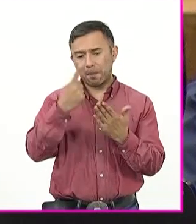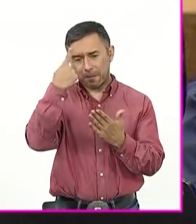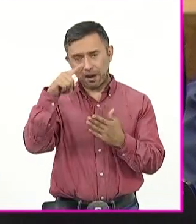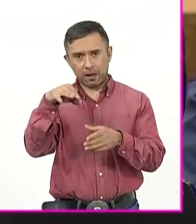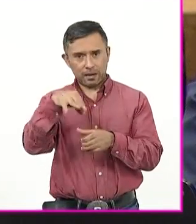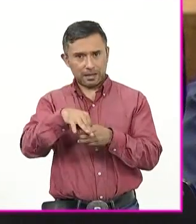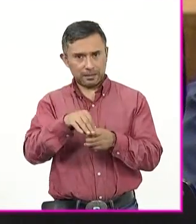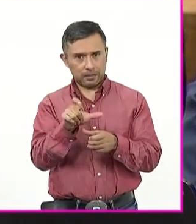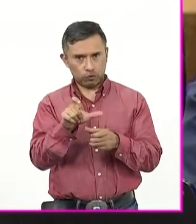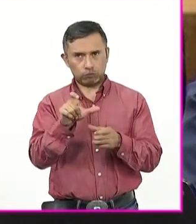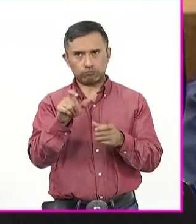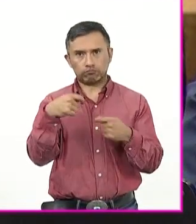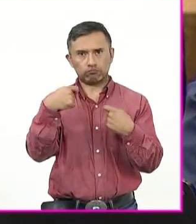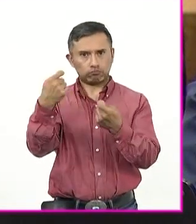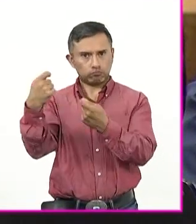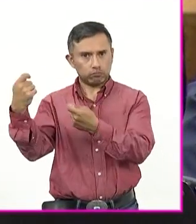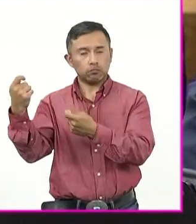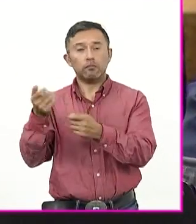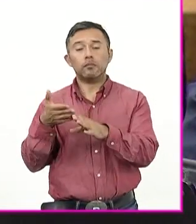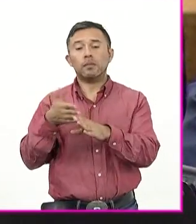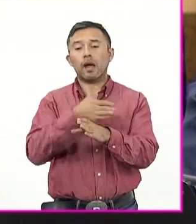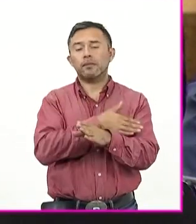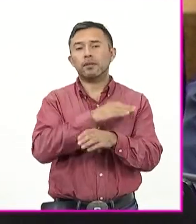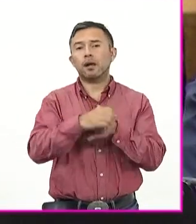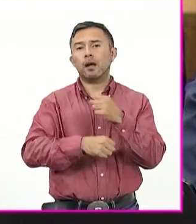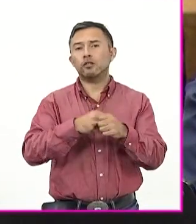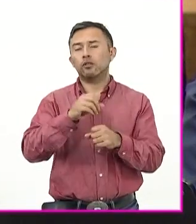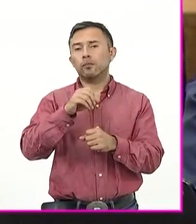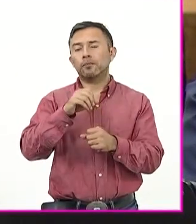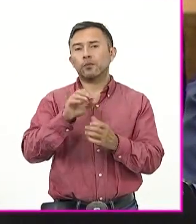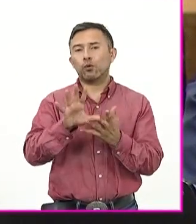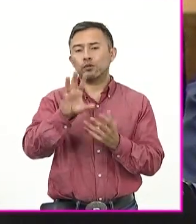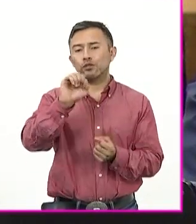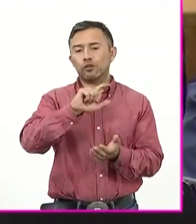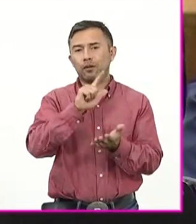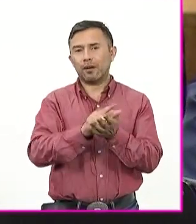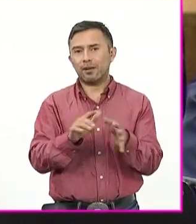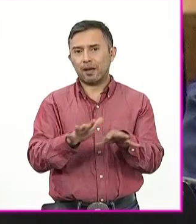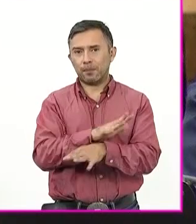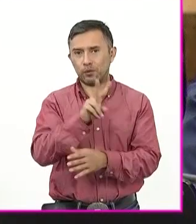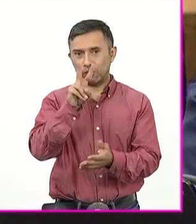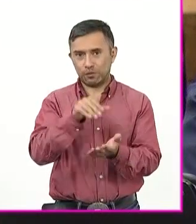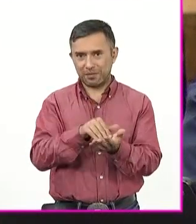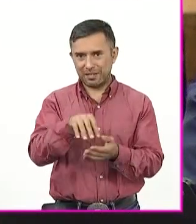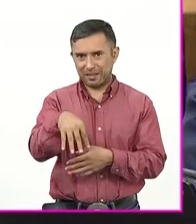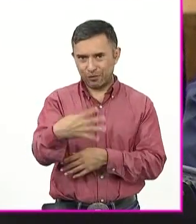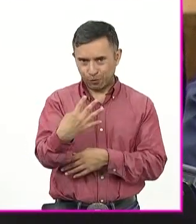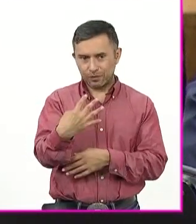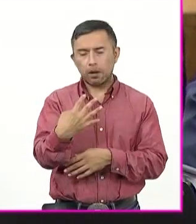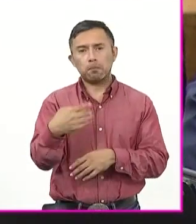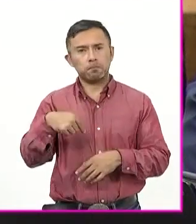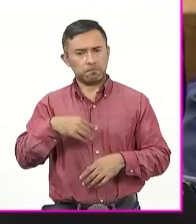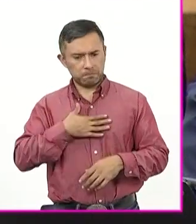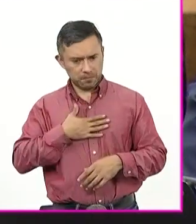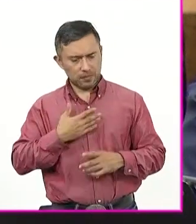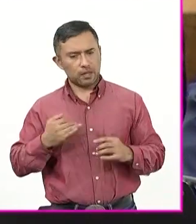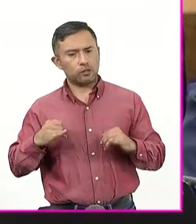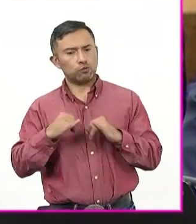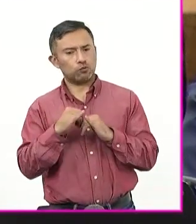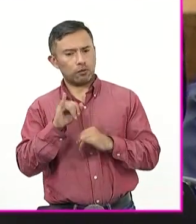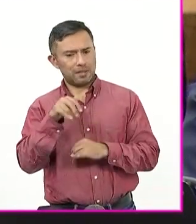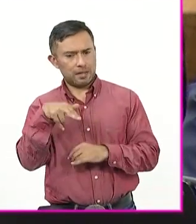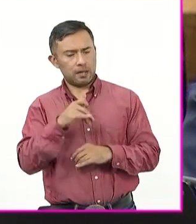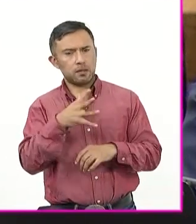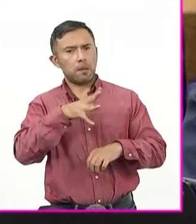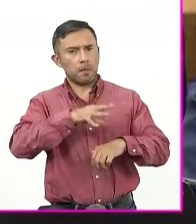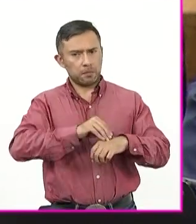de la reforma constitucional del 2014, que le dio atribución a esta institución de credencializar a mexicanas y a mexicanos